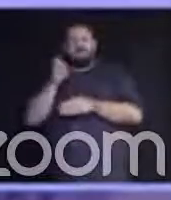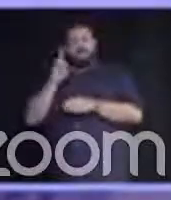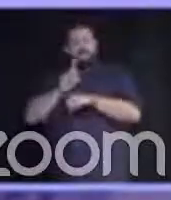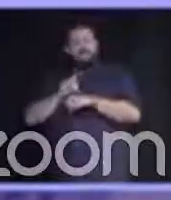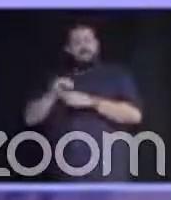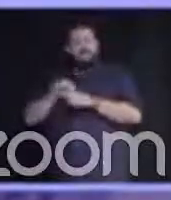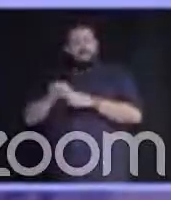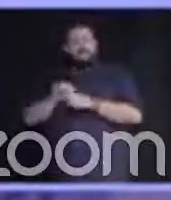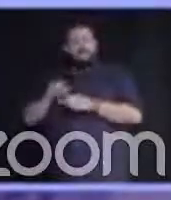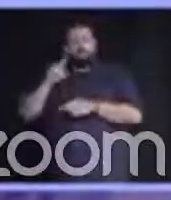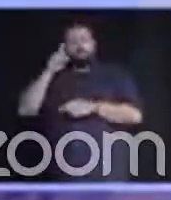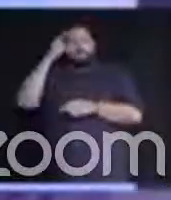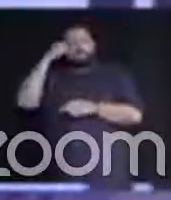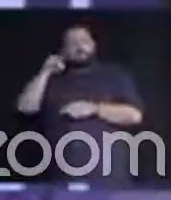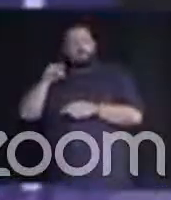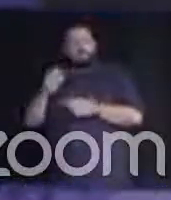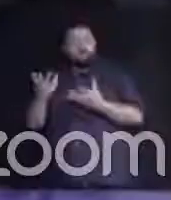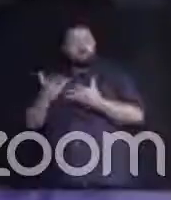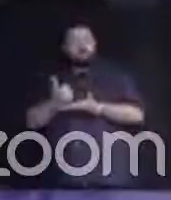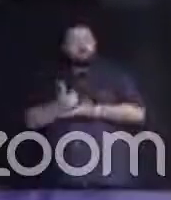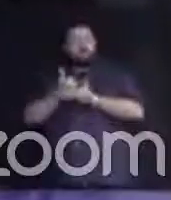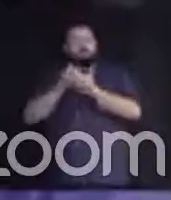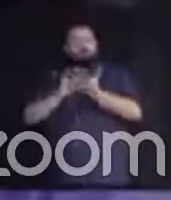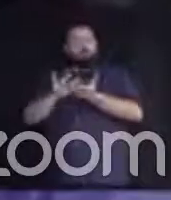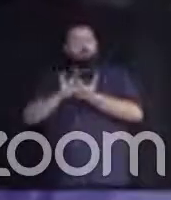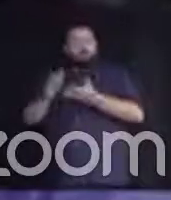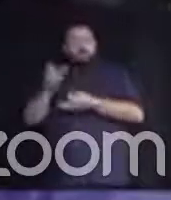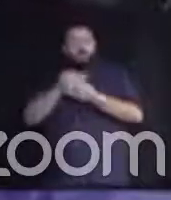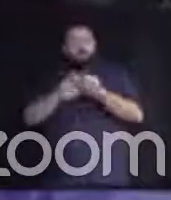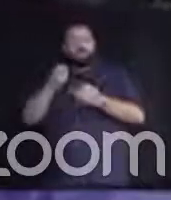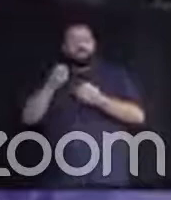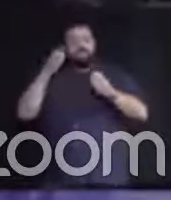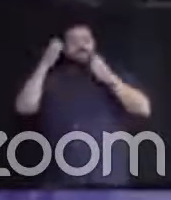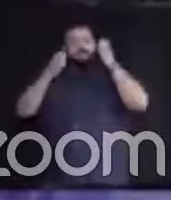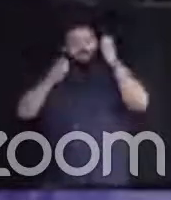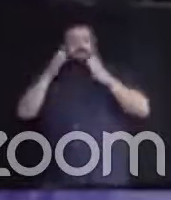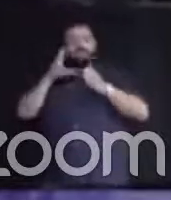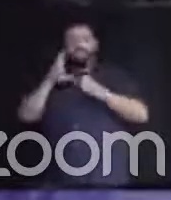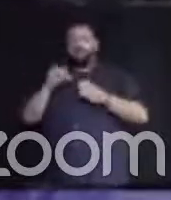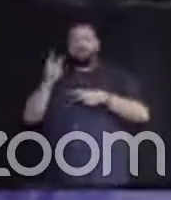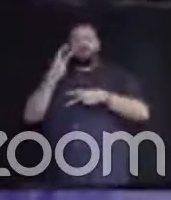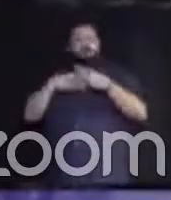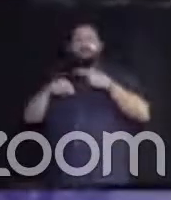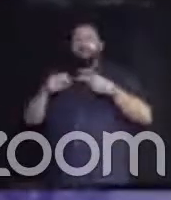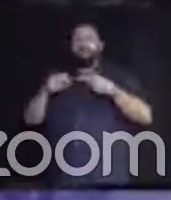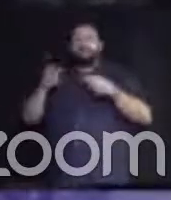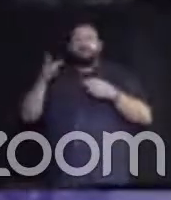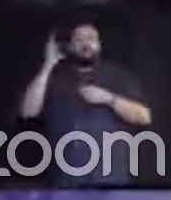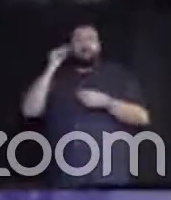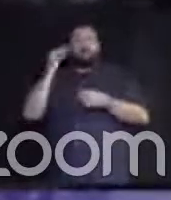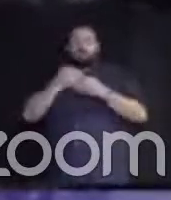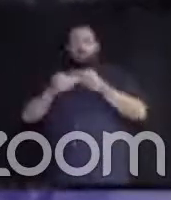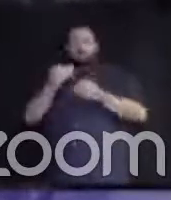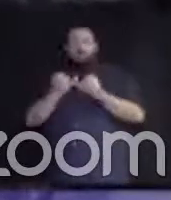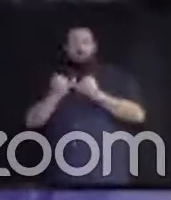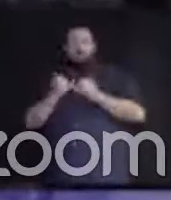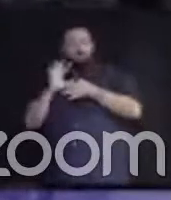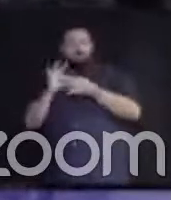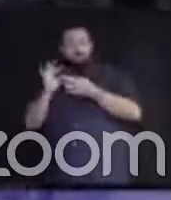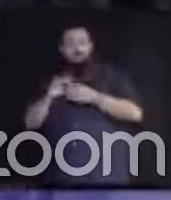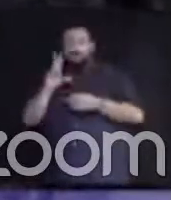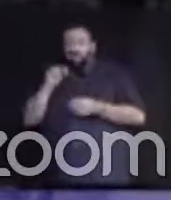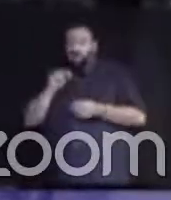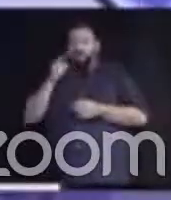herramienta, no se les olvide. O sea, no solamente los eventos de OmniLife es para venir y escuchar, es también para